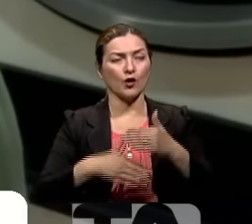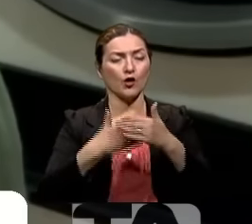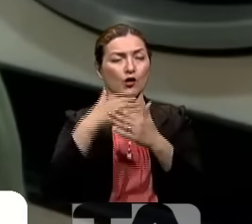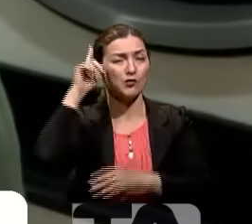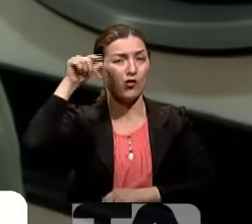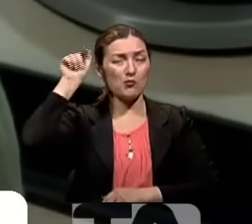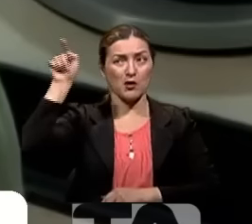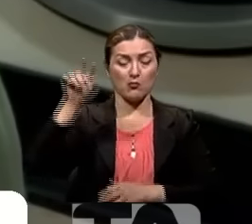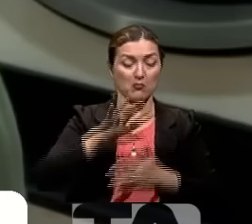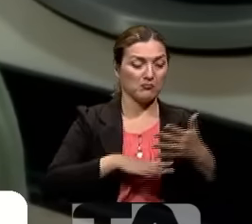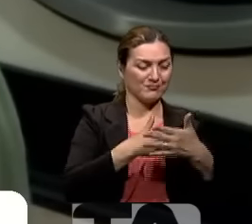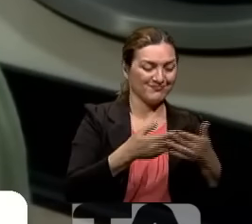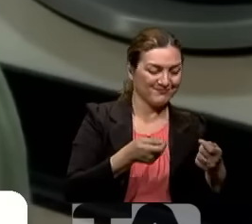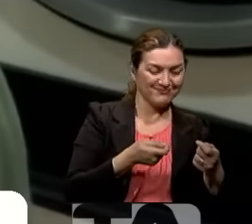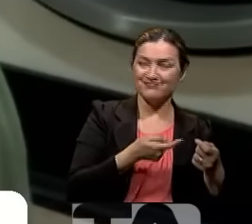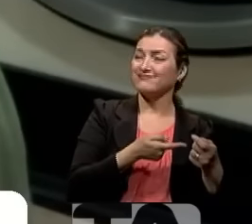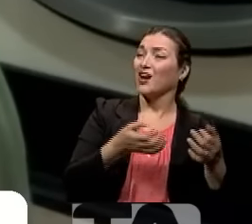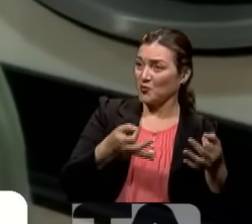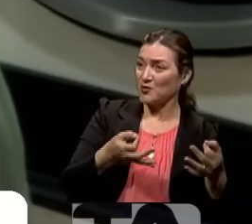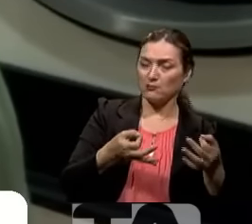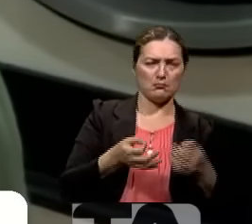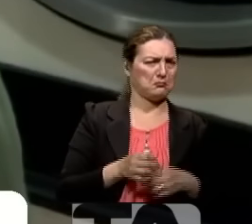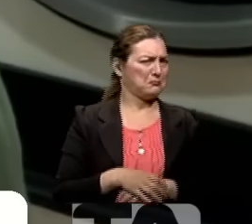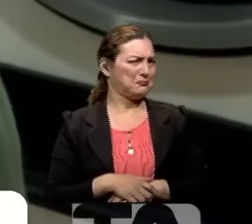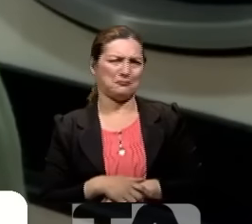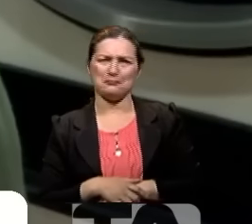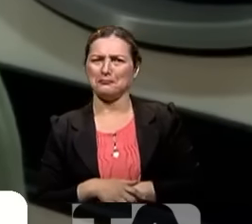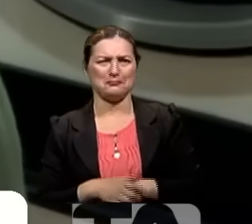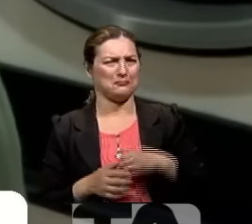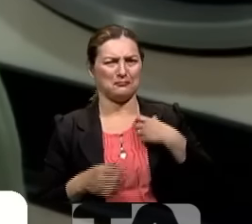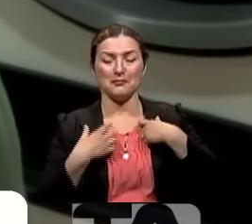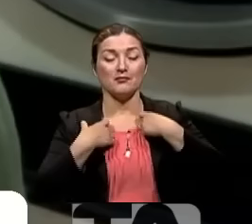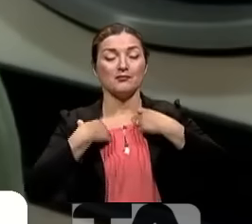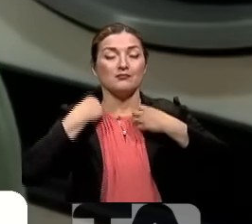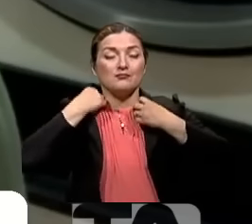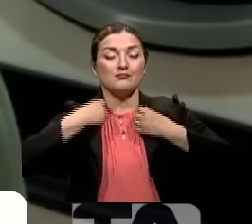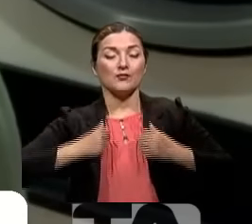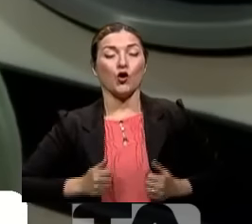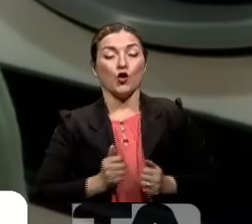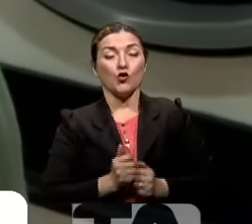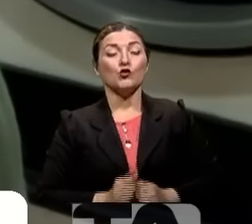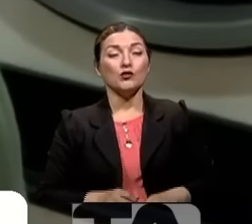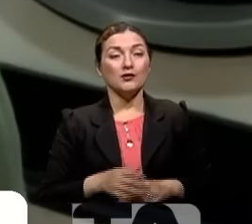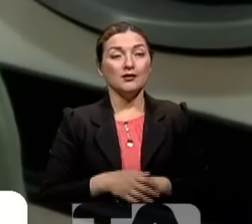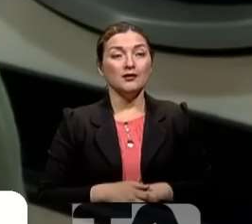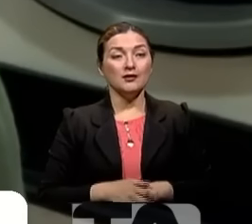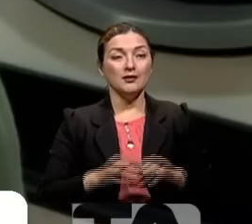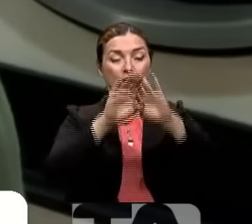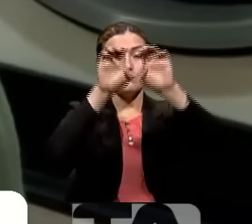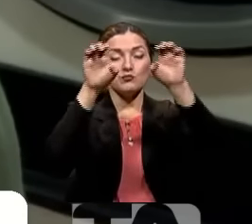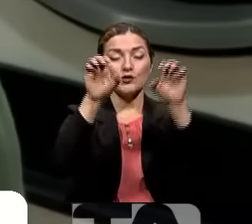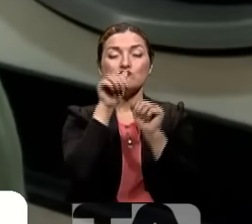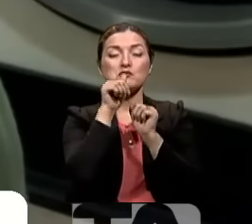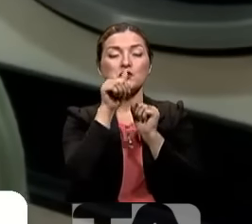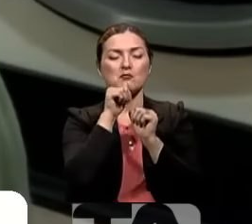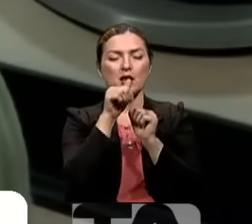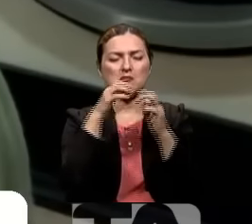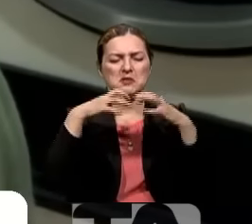no están siendo cumplidos estrictamente, y eso hace que vaya en desmedro la empresa privada y la